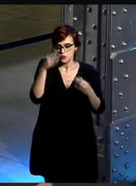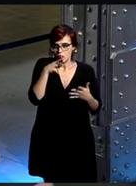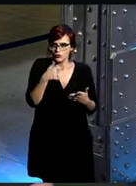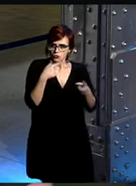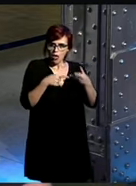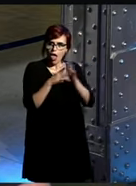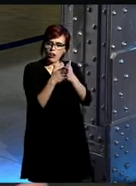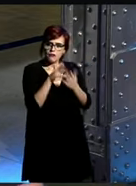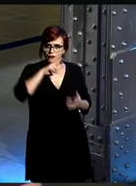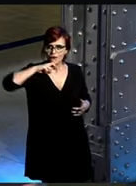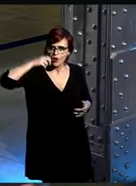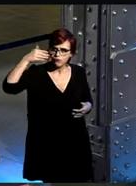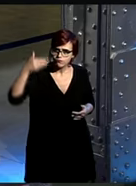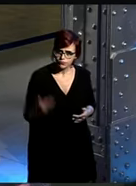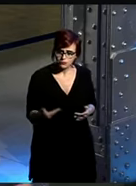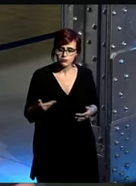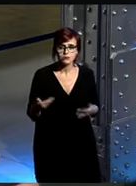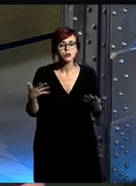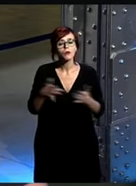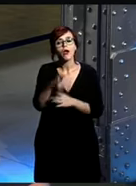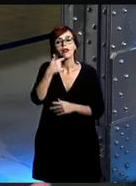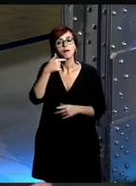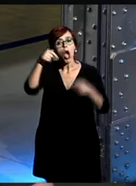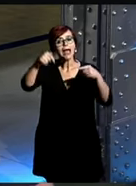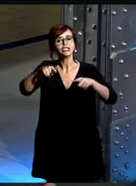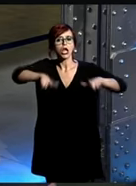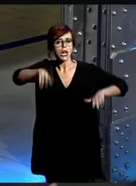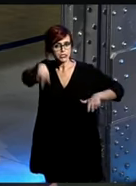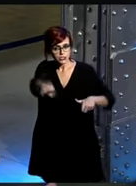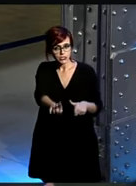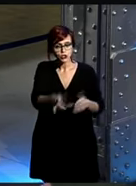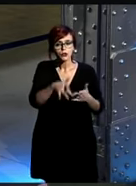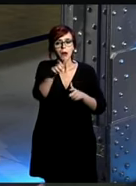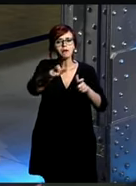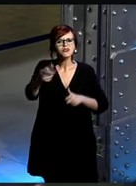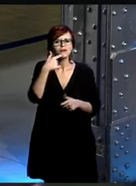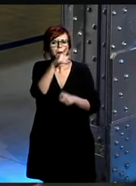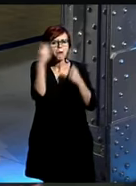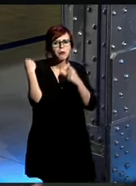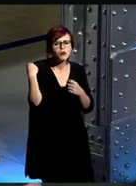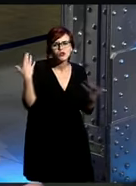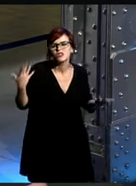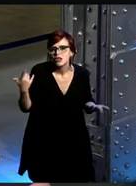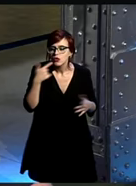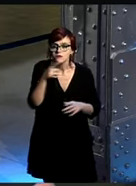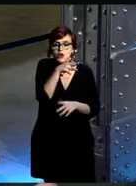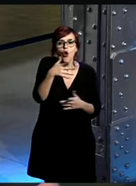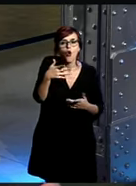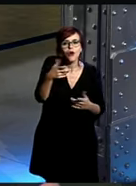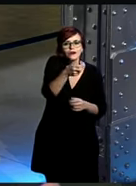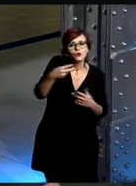libro. Cuando cuento Esto no es una clase, la mayoría de las personas me preguntan: ¿y cuál fue el